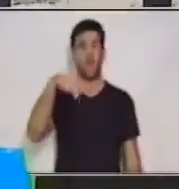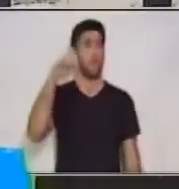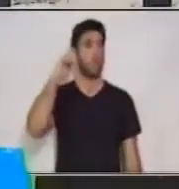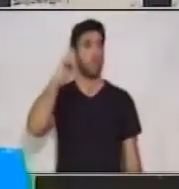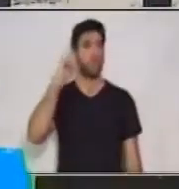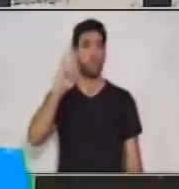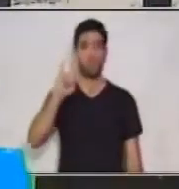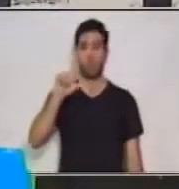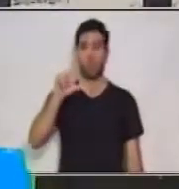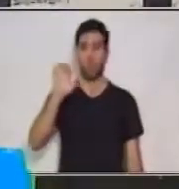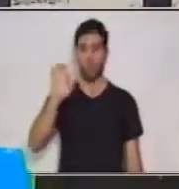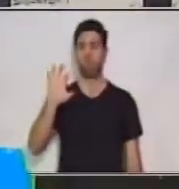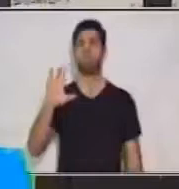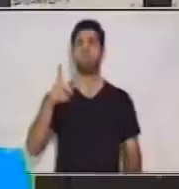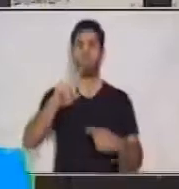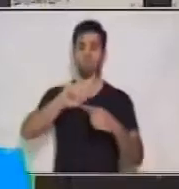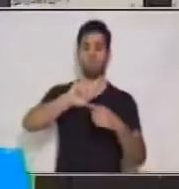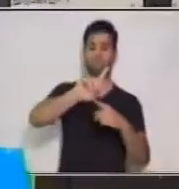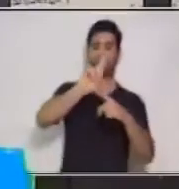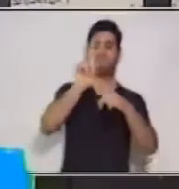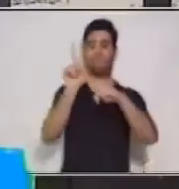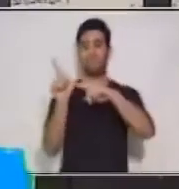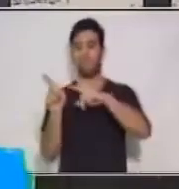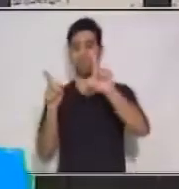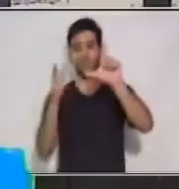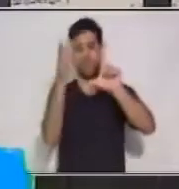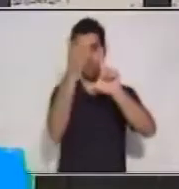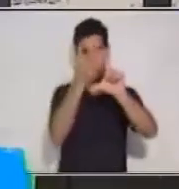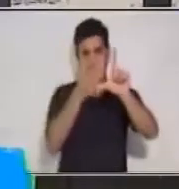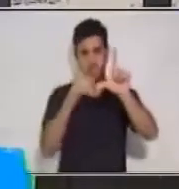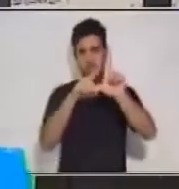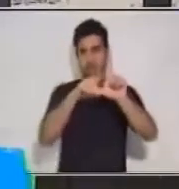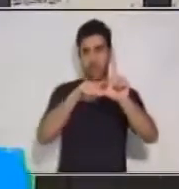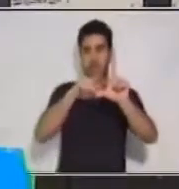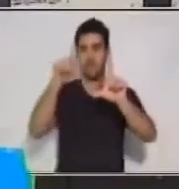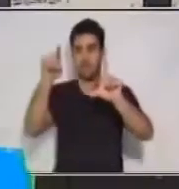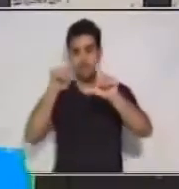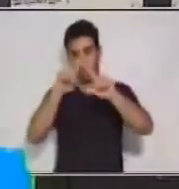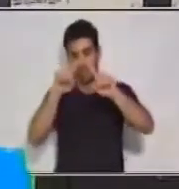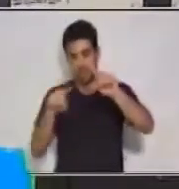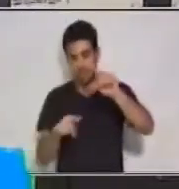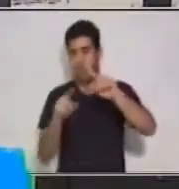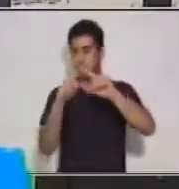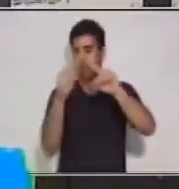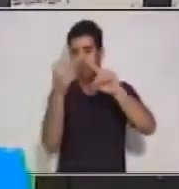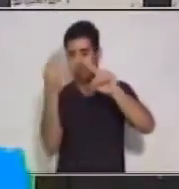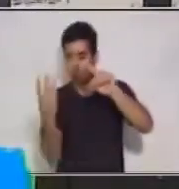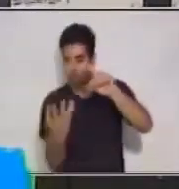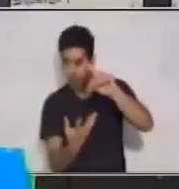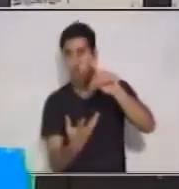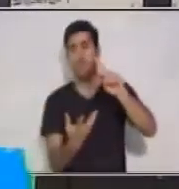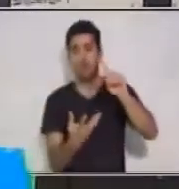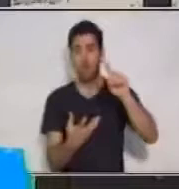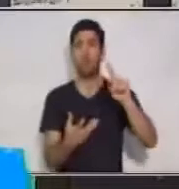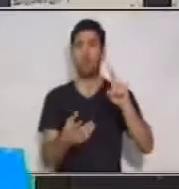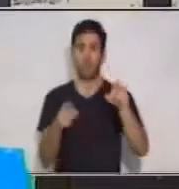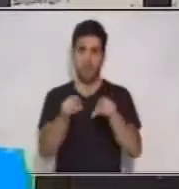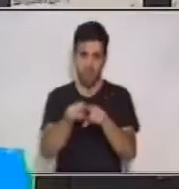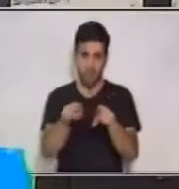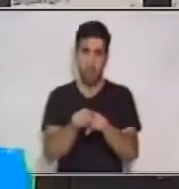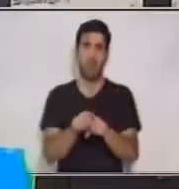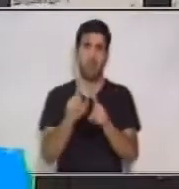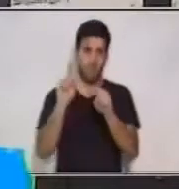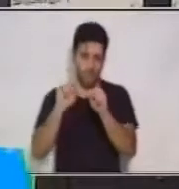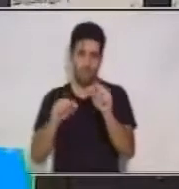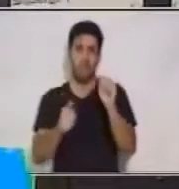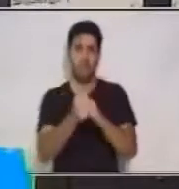se forman cuando dos líneas tienen un mismo vértice en común o cuando son trazadas